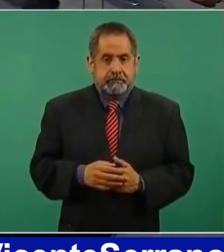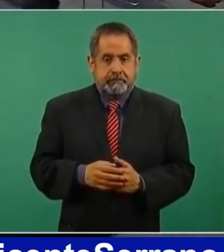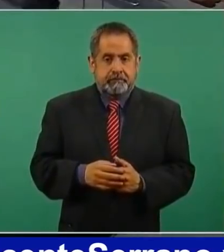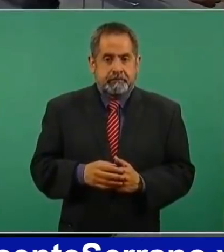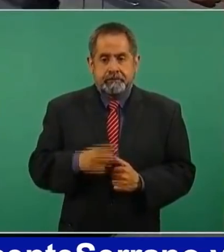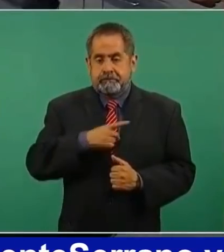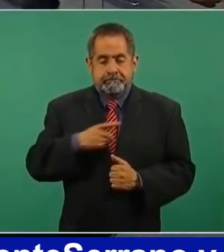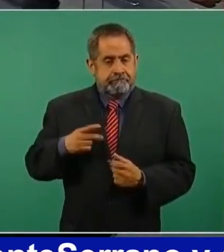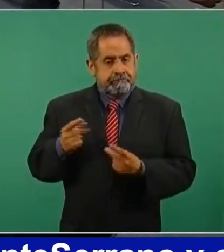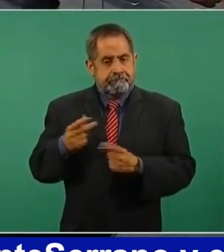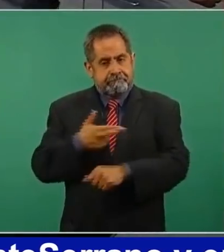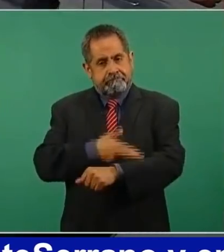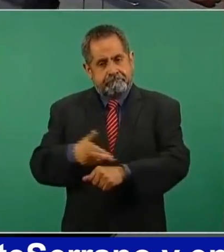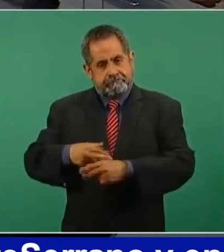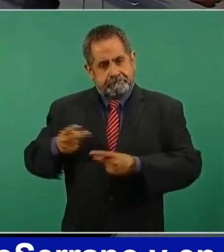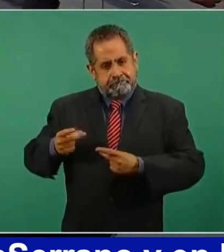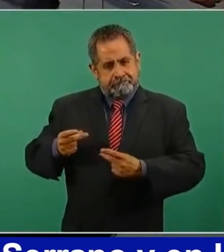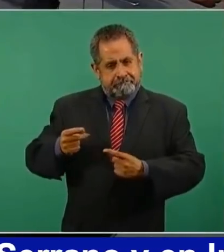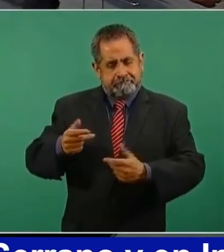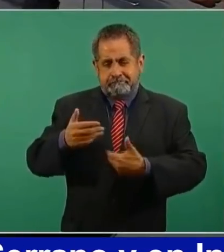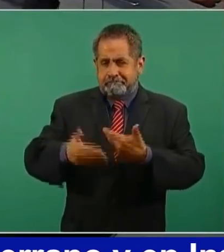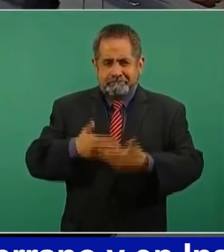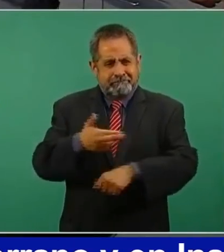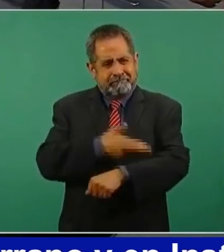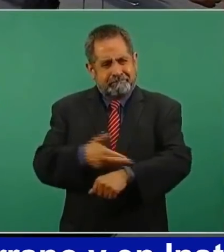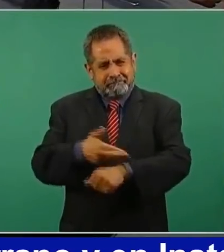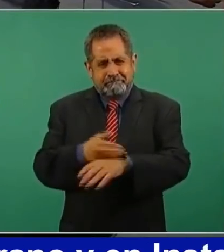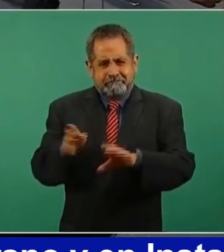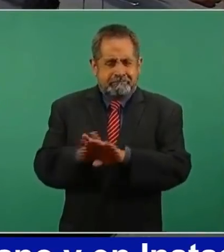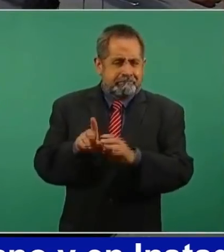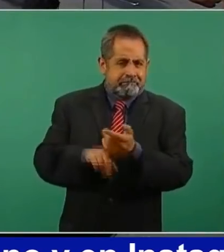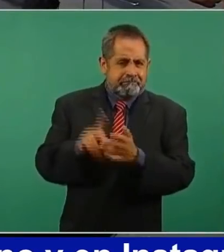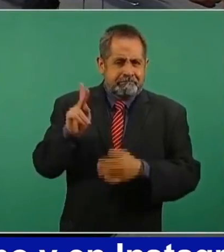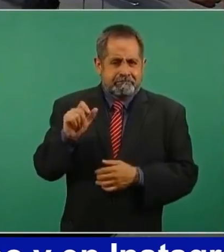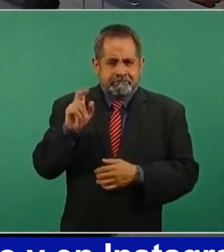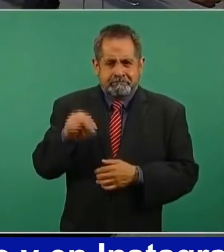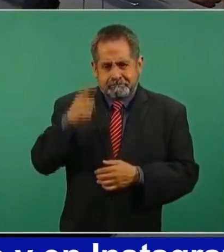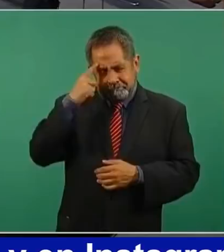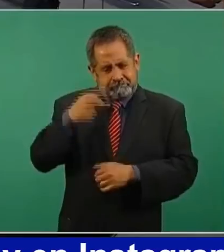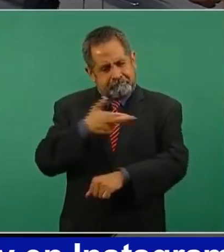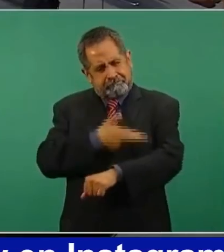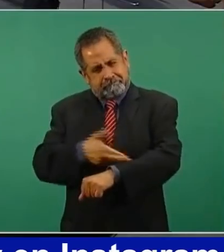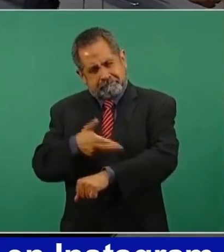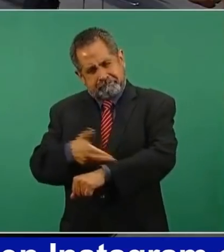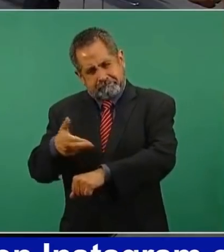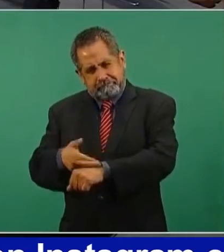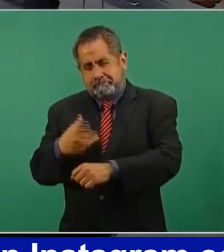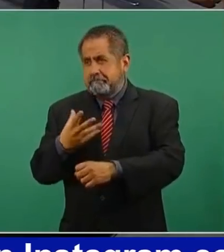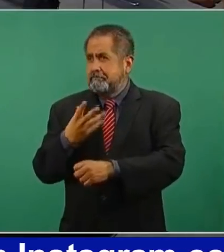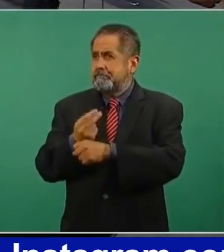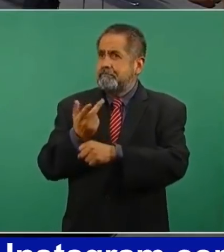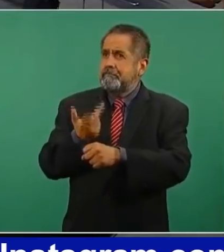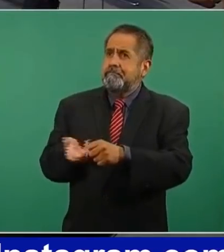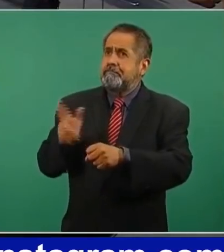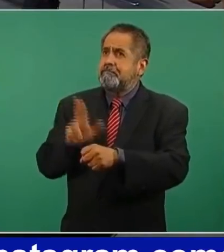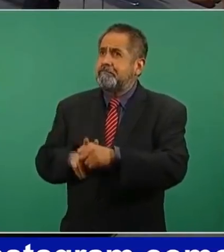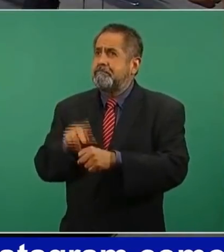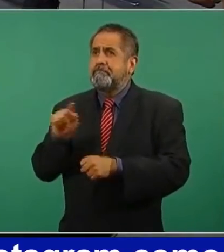que acelerar el plan de rehabilitación de